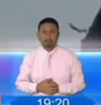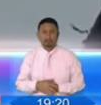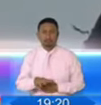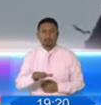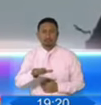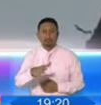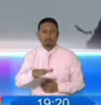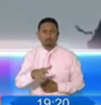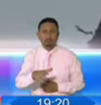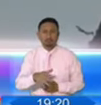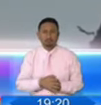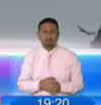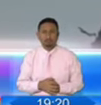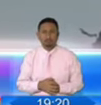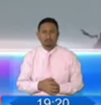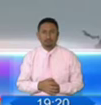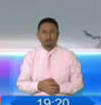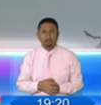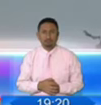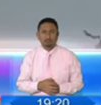aproximadamente fueron detenidas